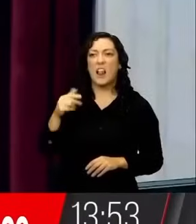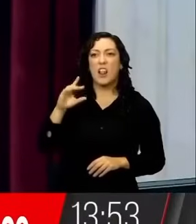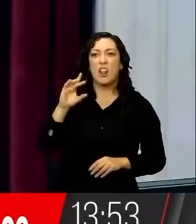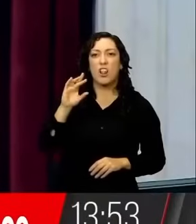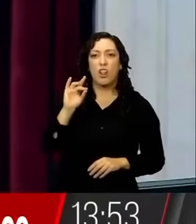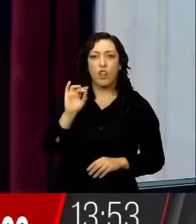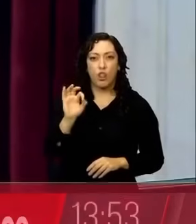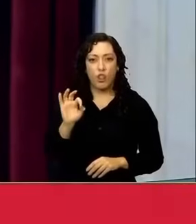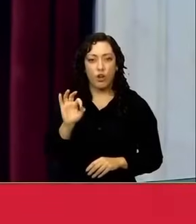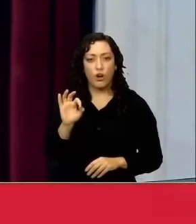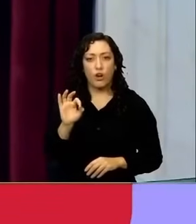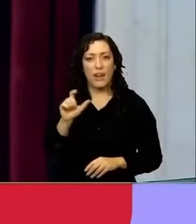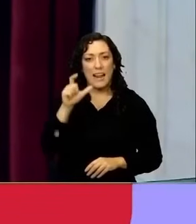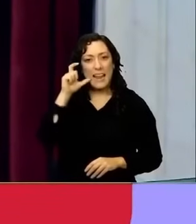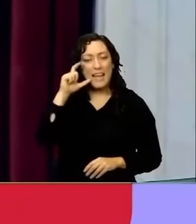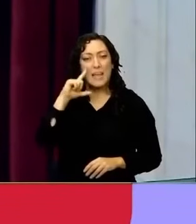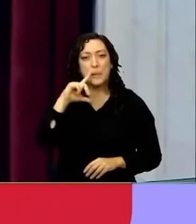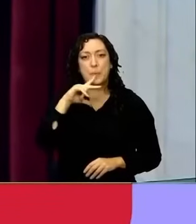Aldo Leiva.